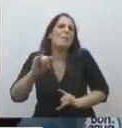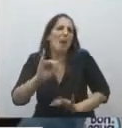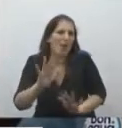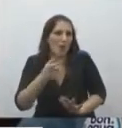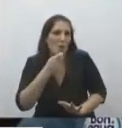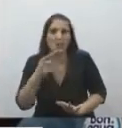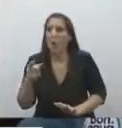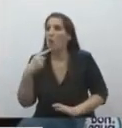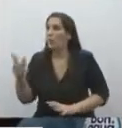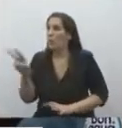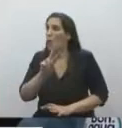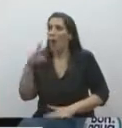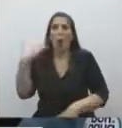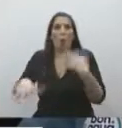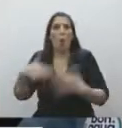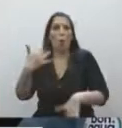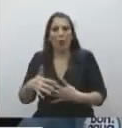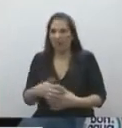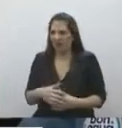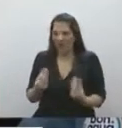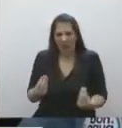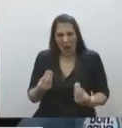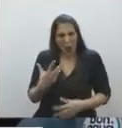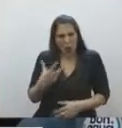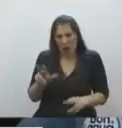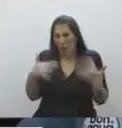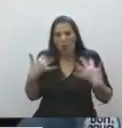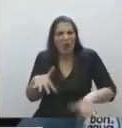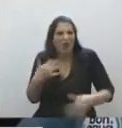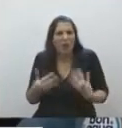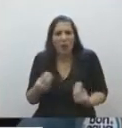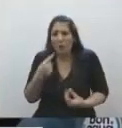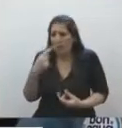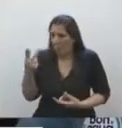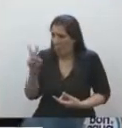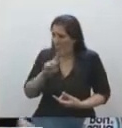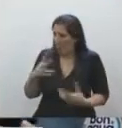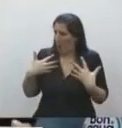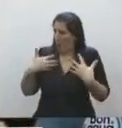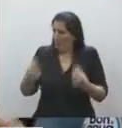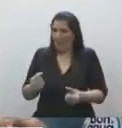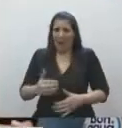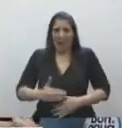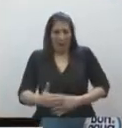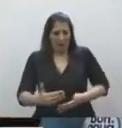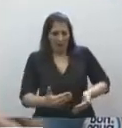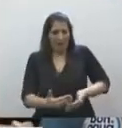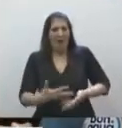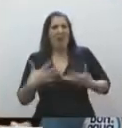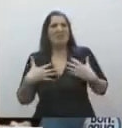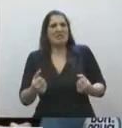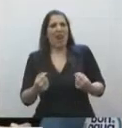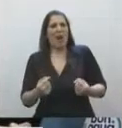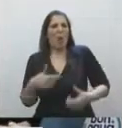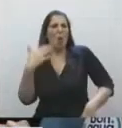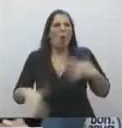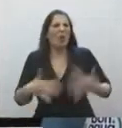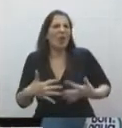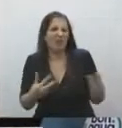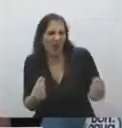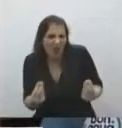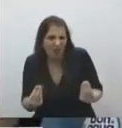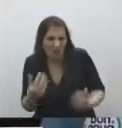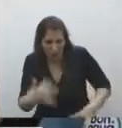pregunta, fíjate vos que el Senado de la Nación frenó el tema del aborto y, sin embargo, son un montón de luchas que seguimos dando, como por ejemplo